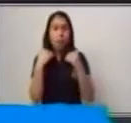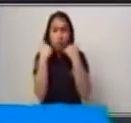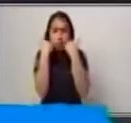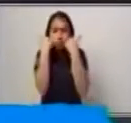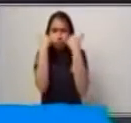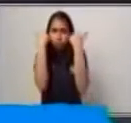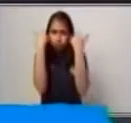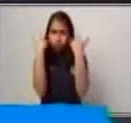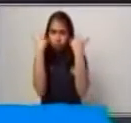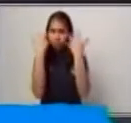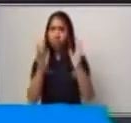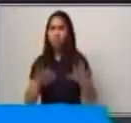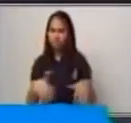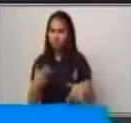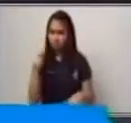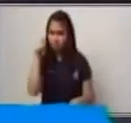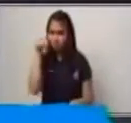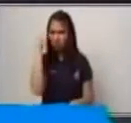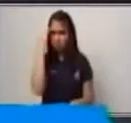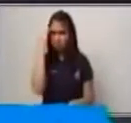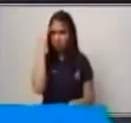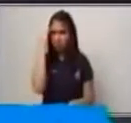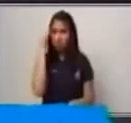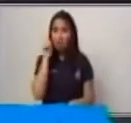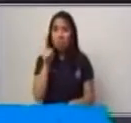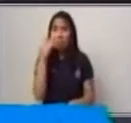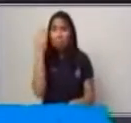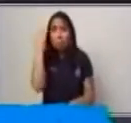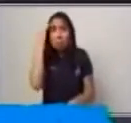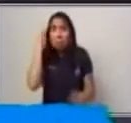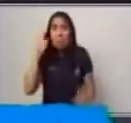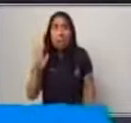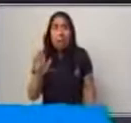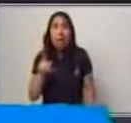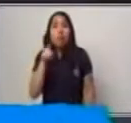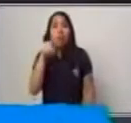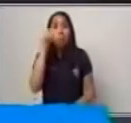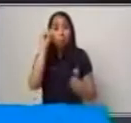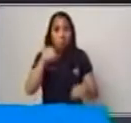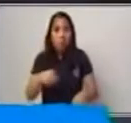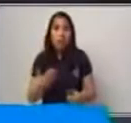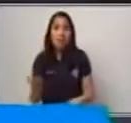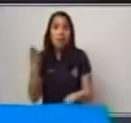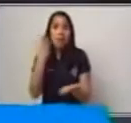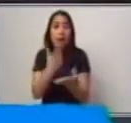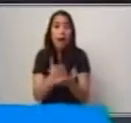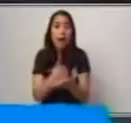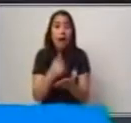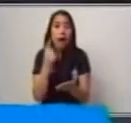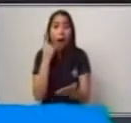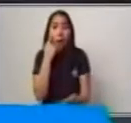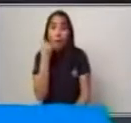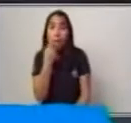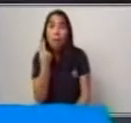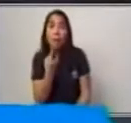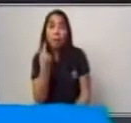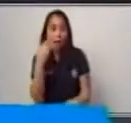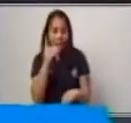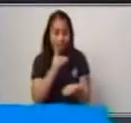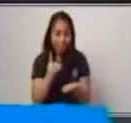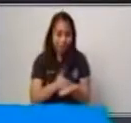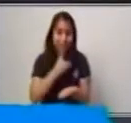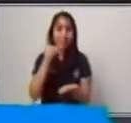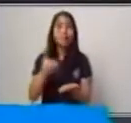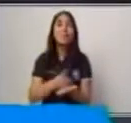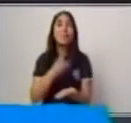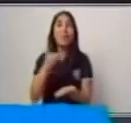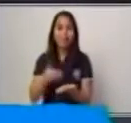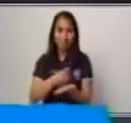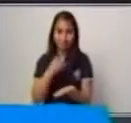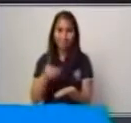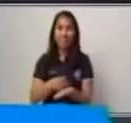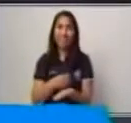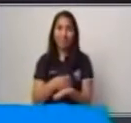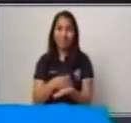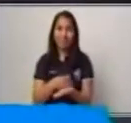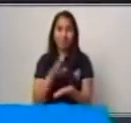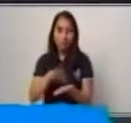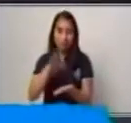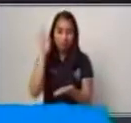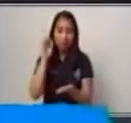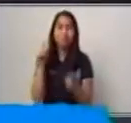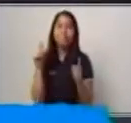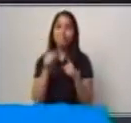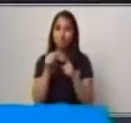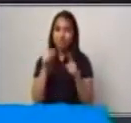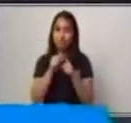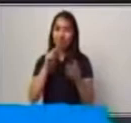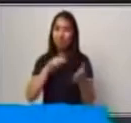podemos consultar el diccionario y encontrar los significados. Un rubor de manzana tiembla en los tejadillos.